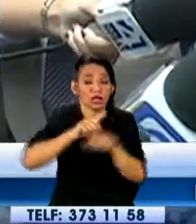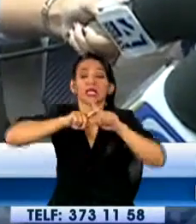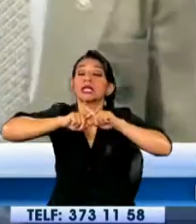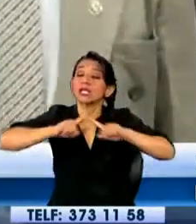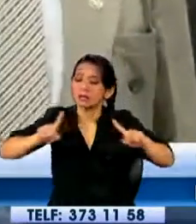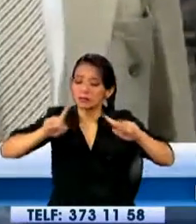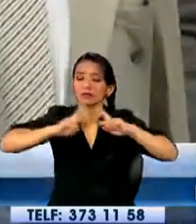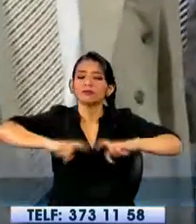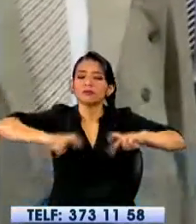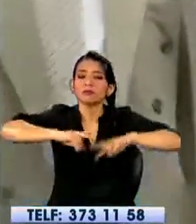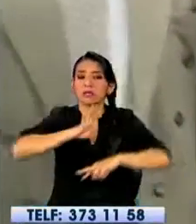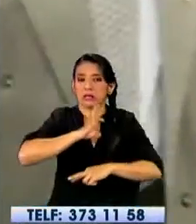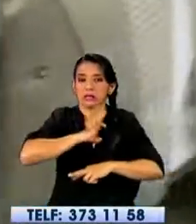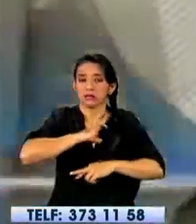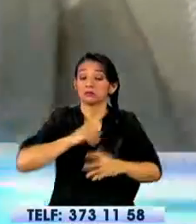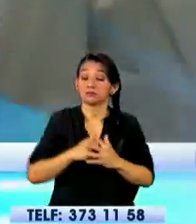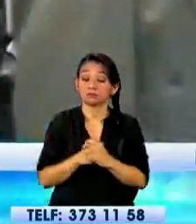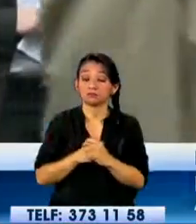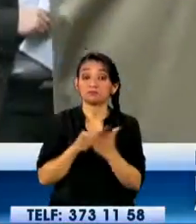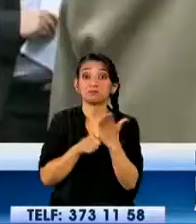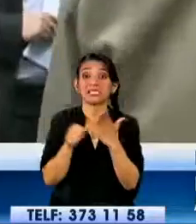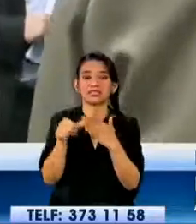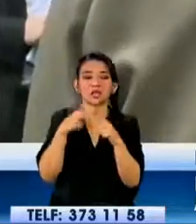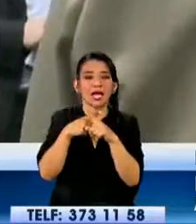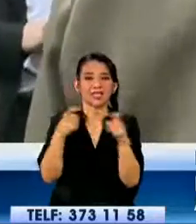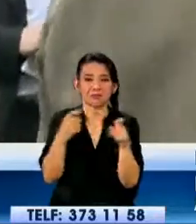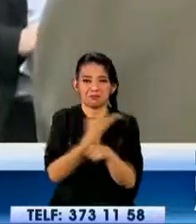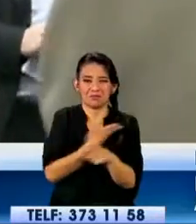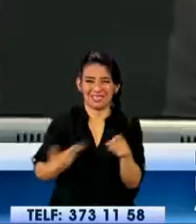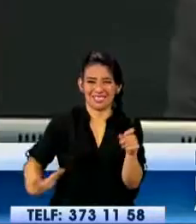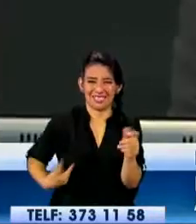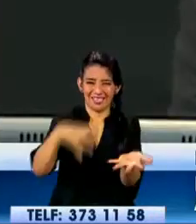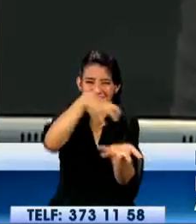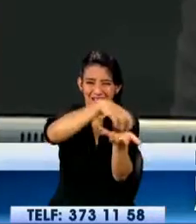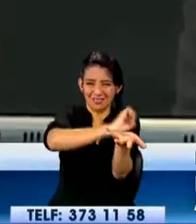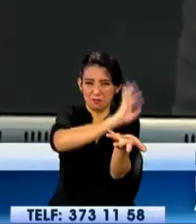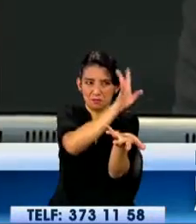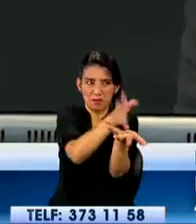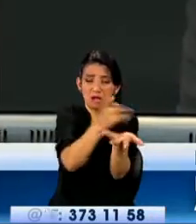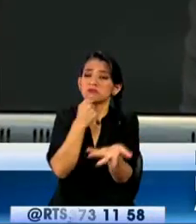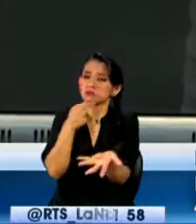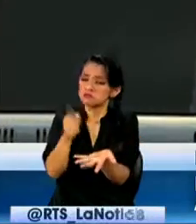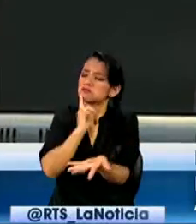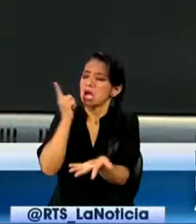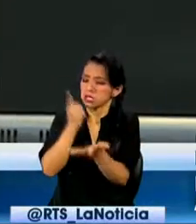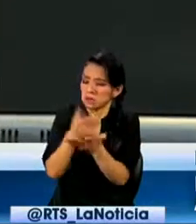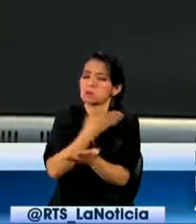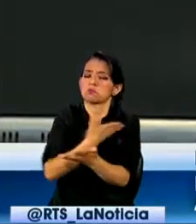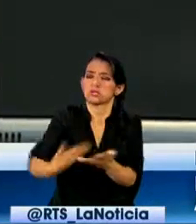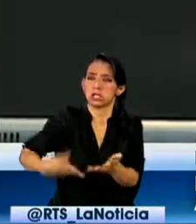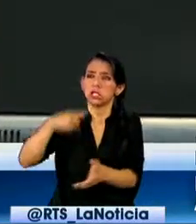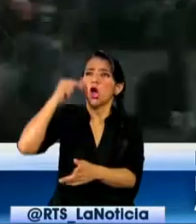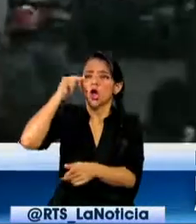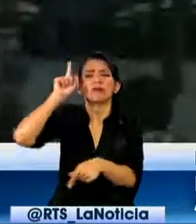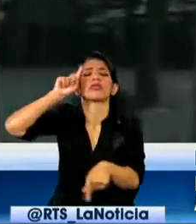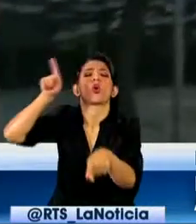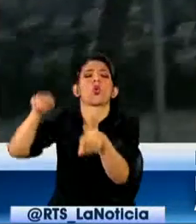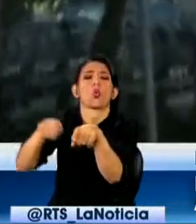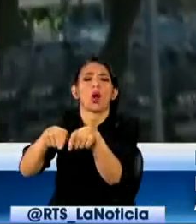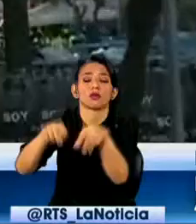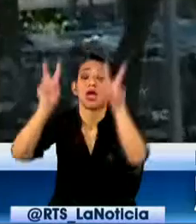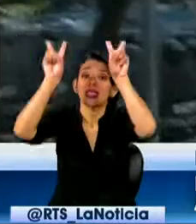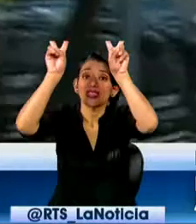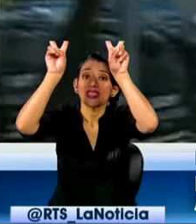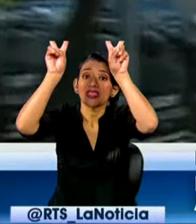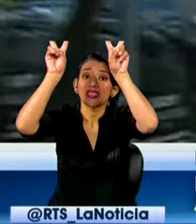se pronunció. En otro tema, el ministro, como expresidente de la Asamblea Constituyente, dijo estar de acuerdo con las críticas del presidente de la República en torno